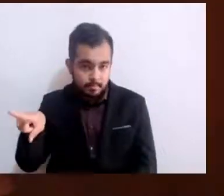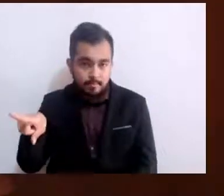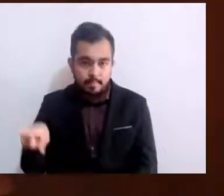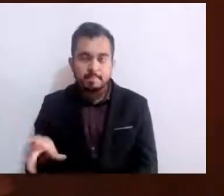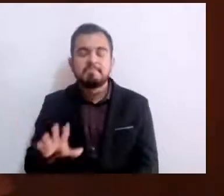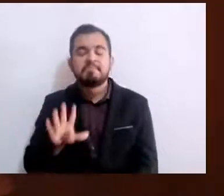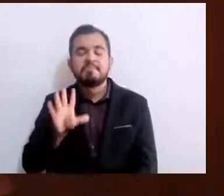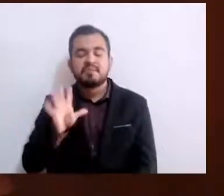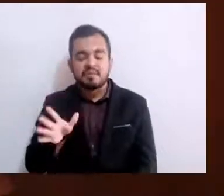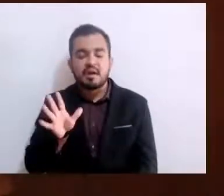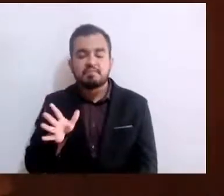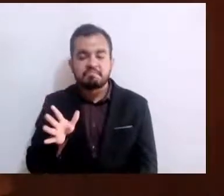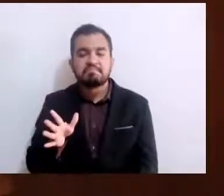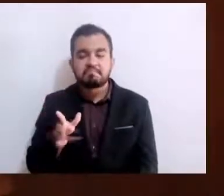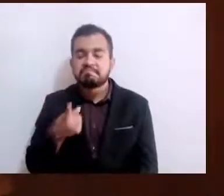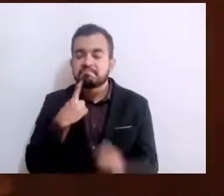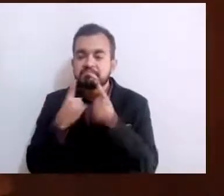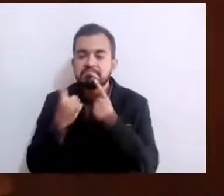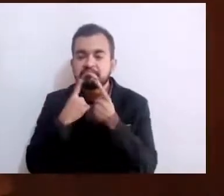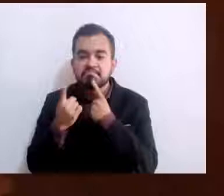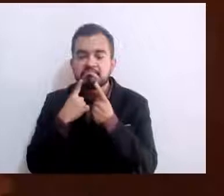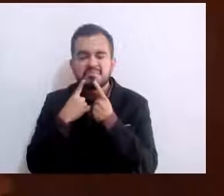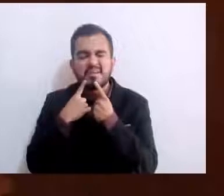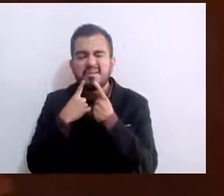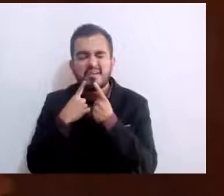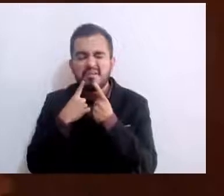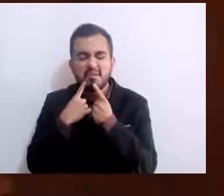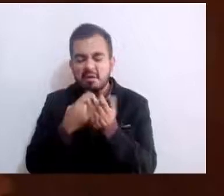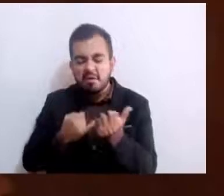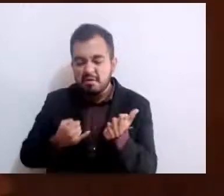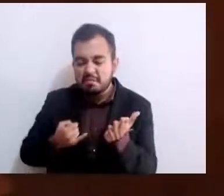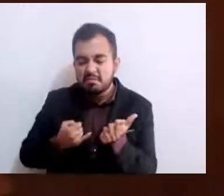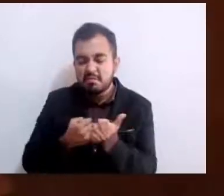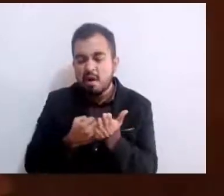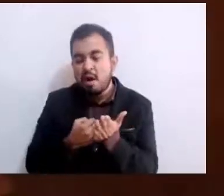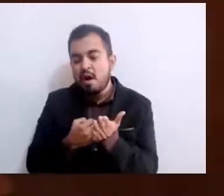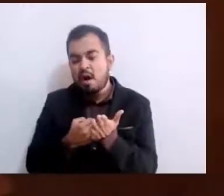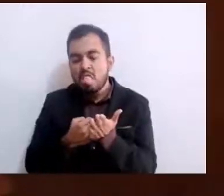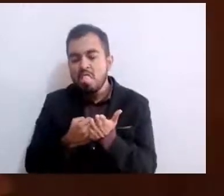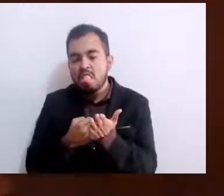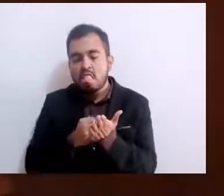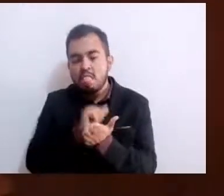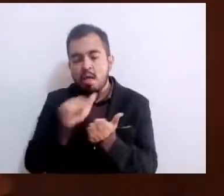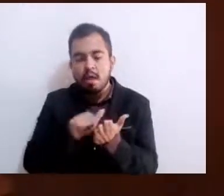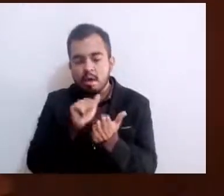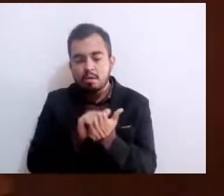decidieron pues no entregar estas 4 actas.